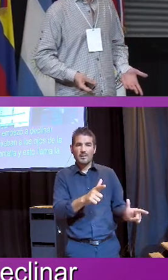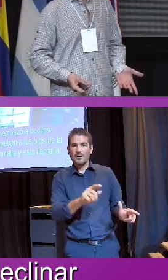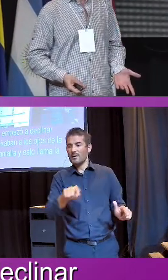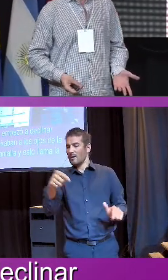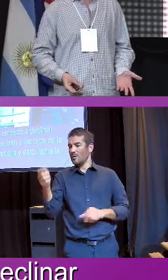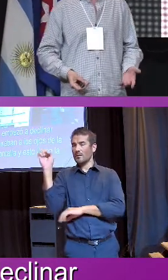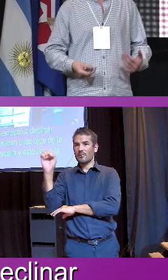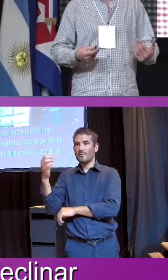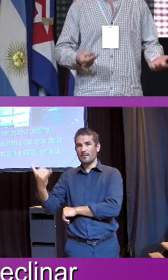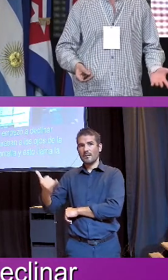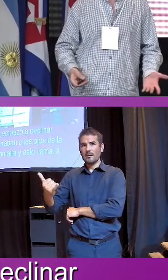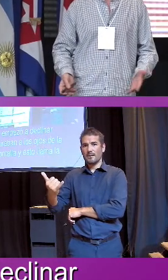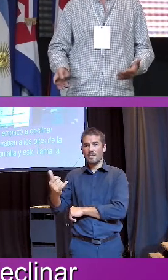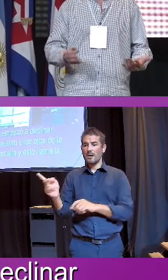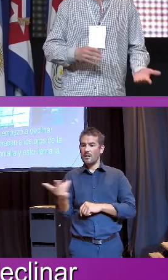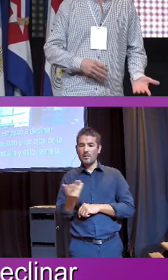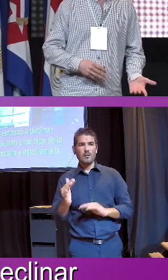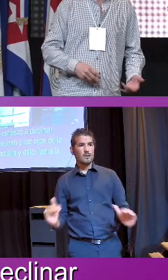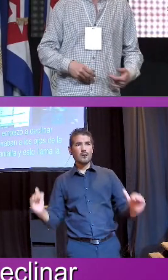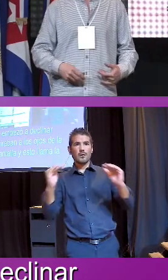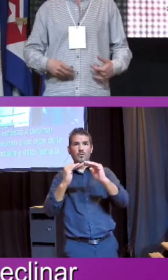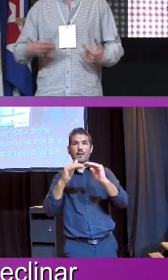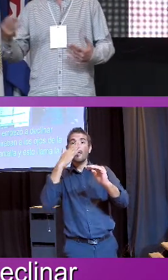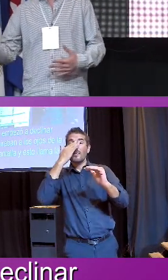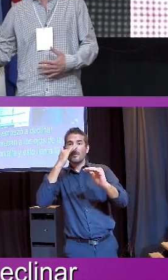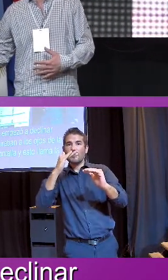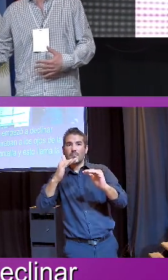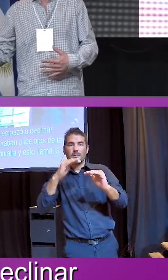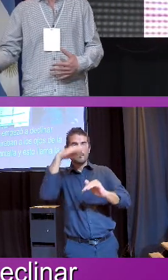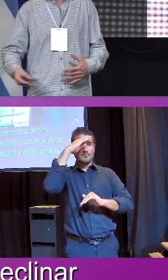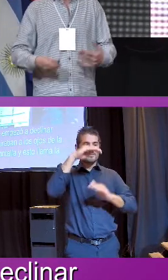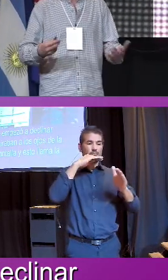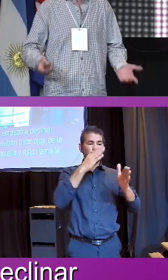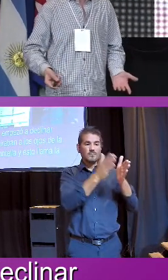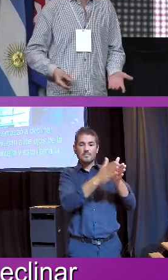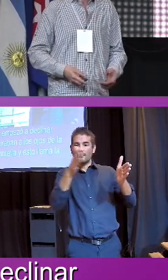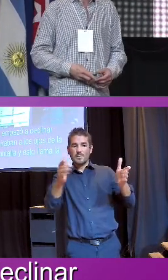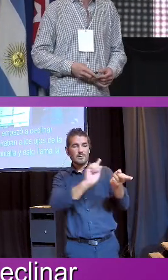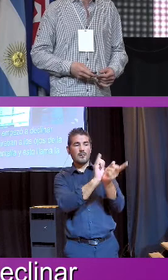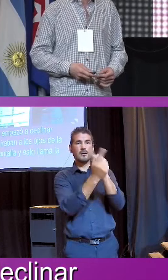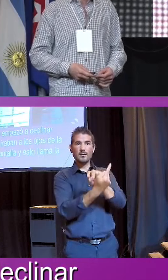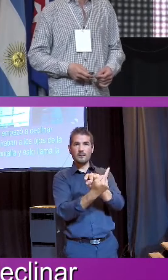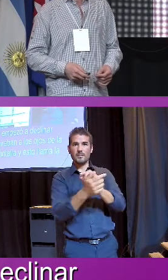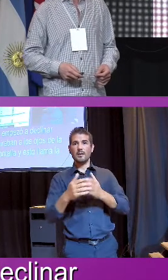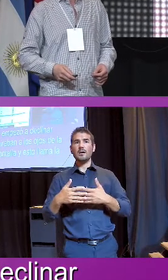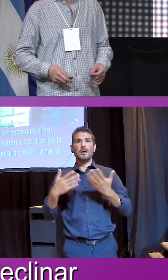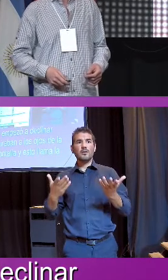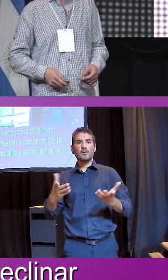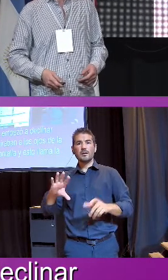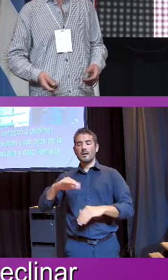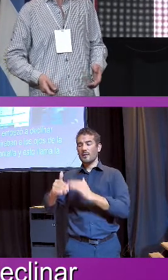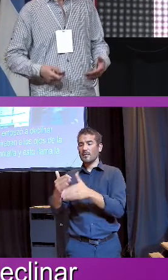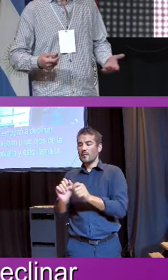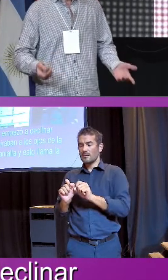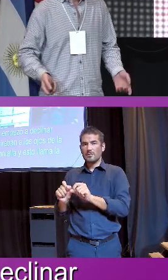con esta atención a la mirada, también con otros factores, qué pasa con la atención a los movimientos biológicos que también privilegian las personas de desarrollo